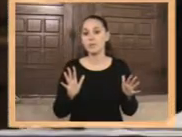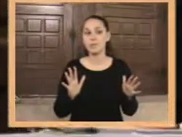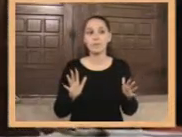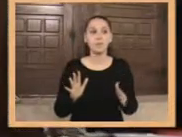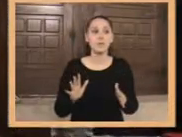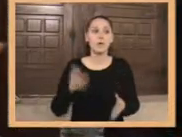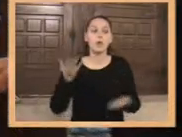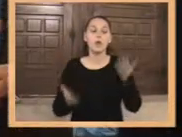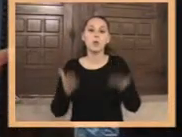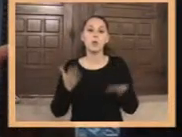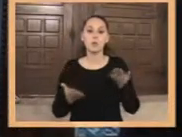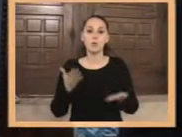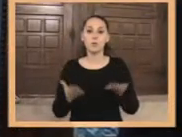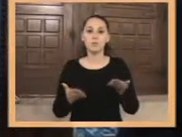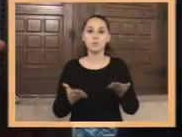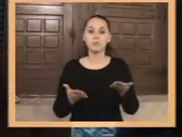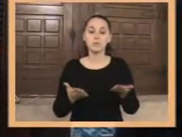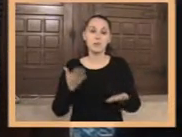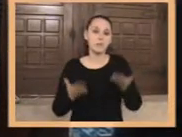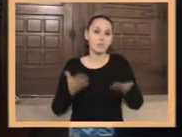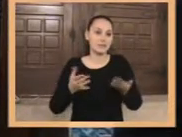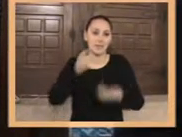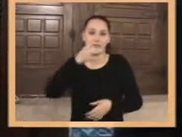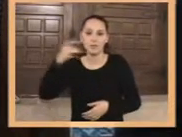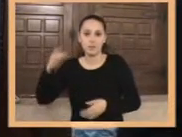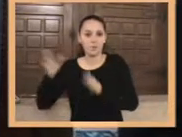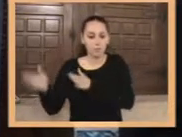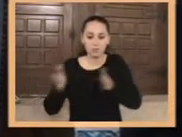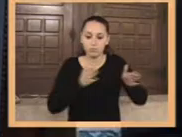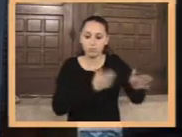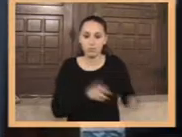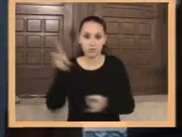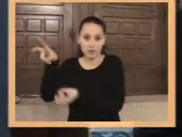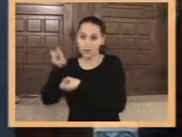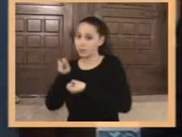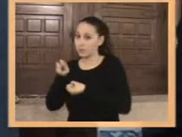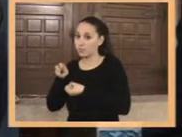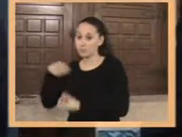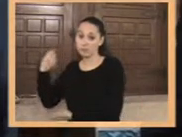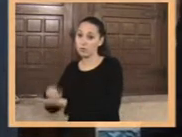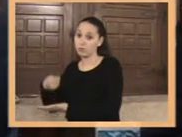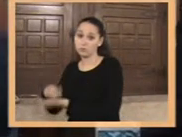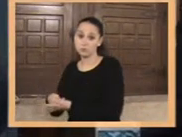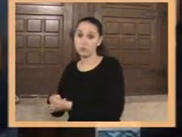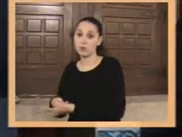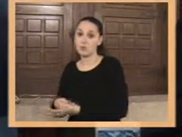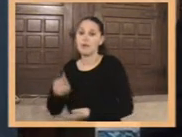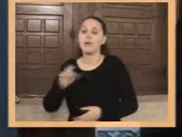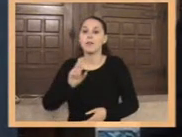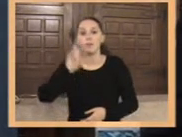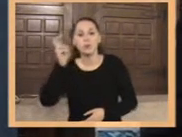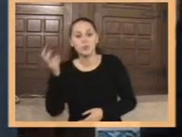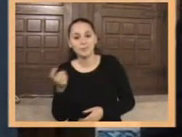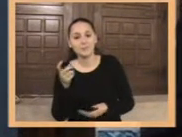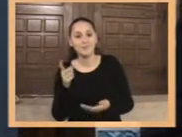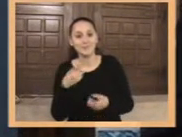puede practicar en cualquier cuenta tributaria, pero es una compensación de deuda. El impuesto está cobrado y está recogido. Otra cosa, que si yo te debo y tú me debes, se compense,